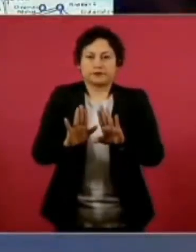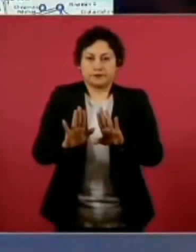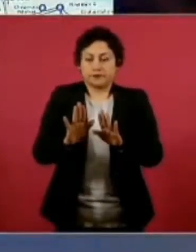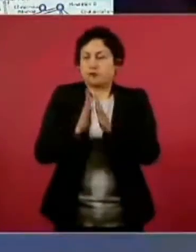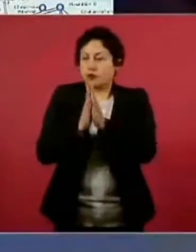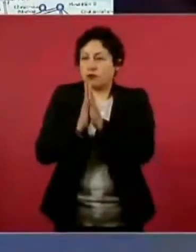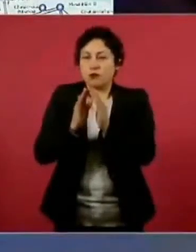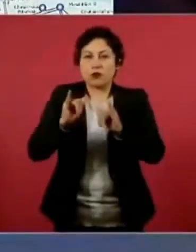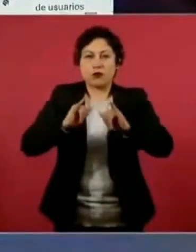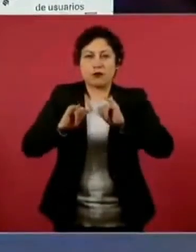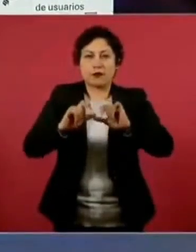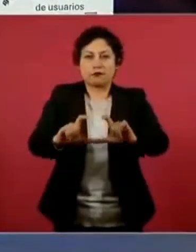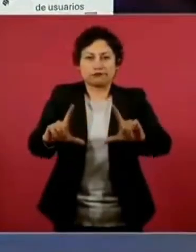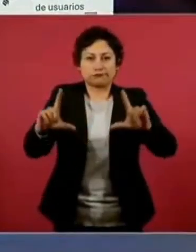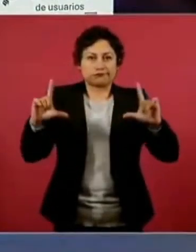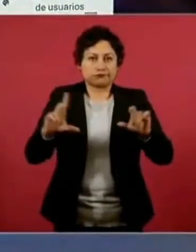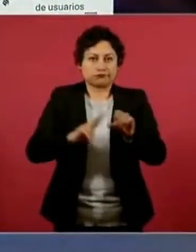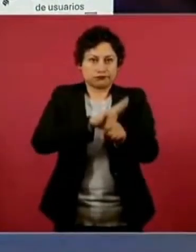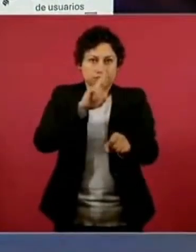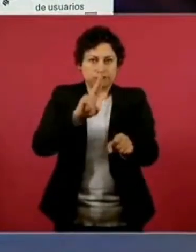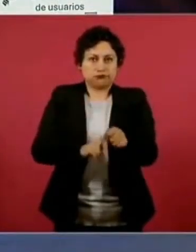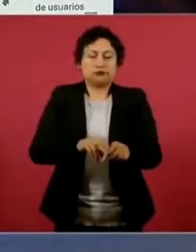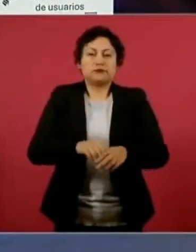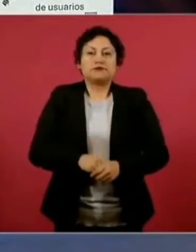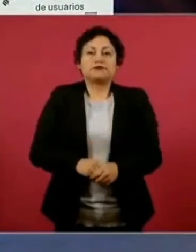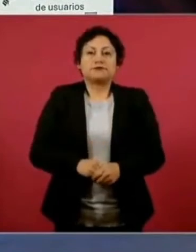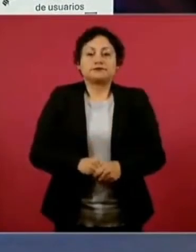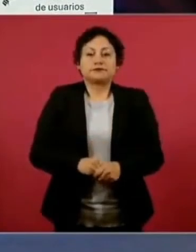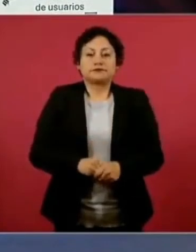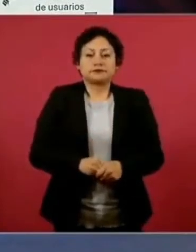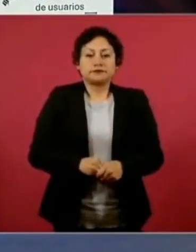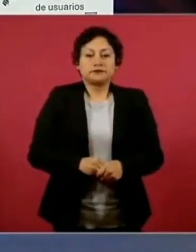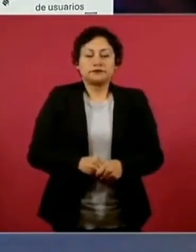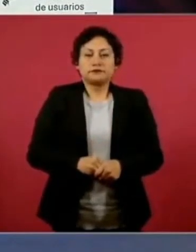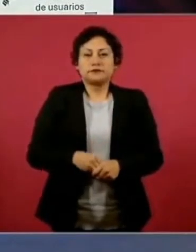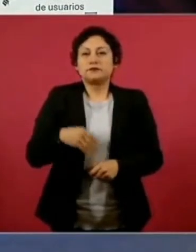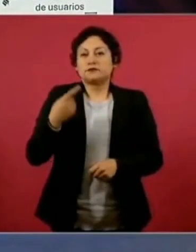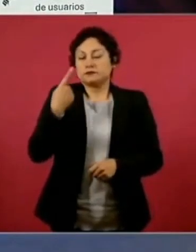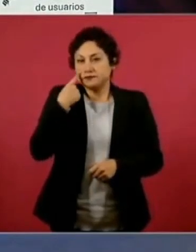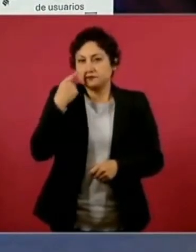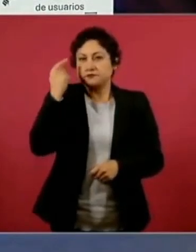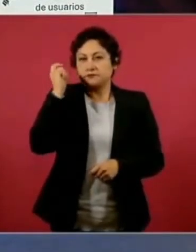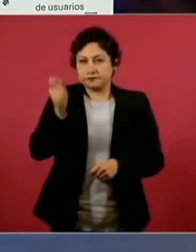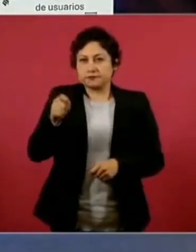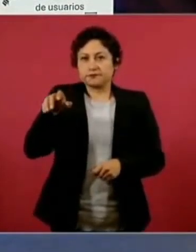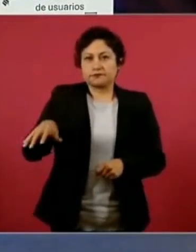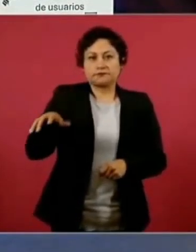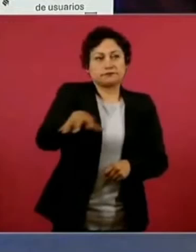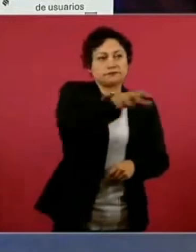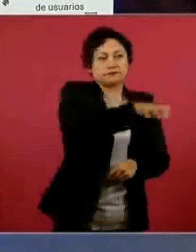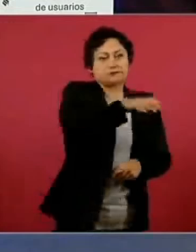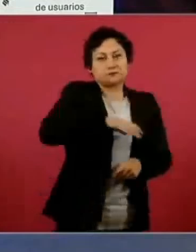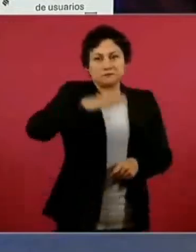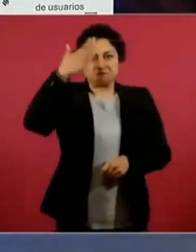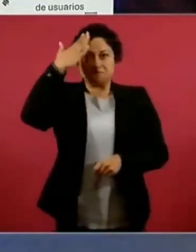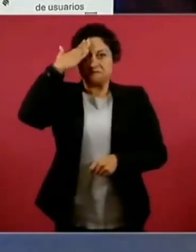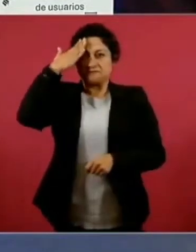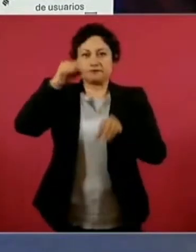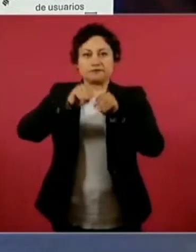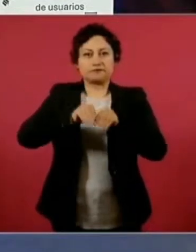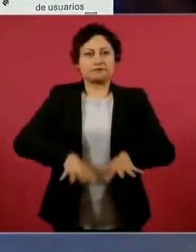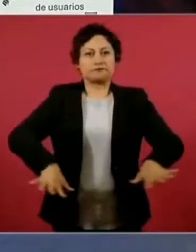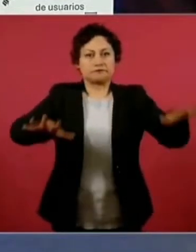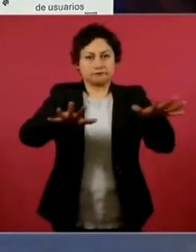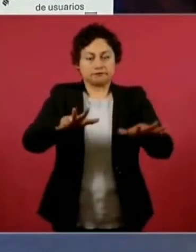nos daremos cuenta que están representados todas las centrales generadoras o las principales centrales generadoras y cómo es que esta actividad